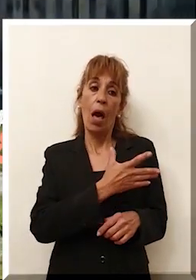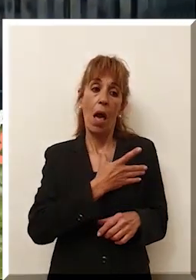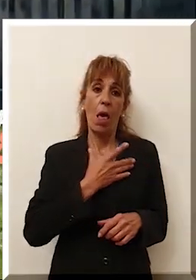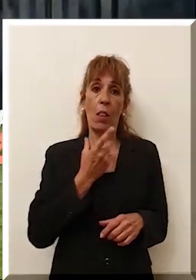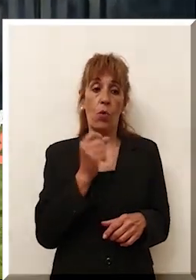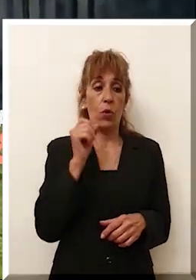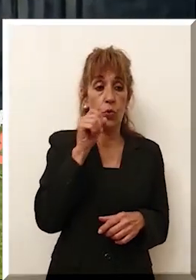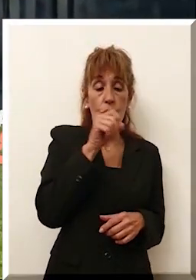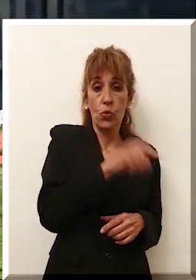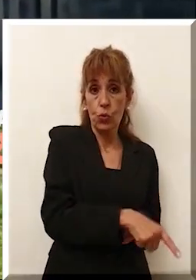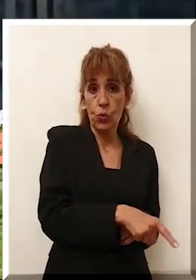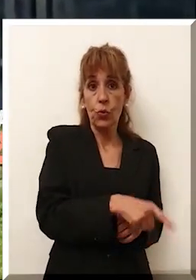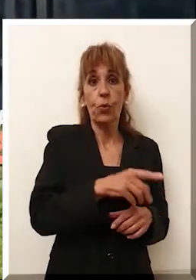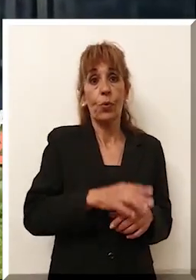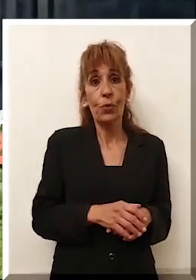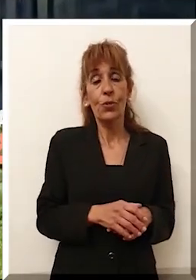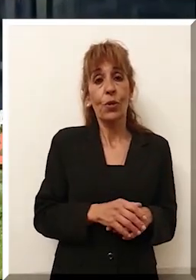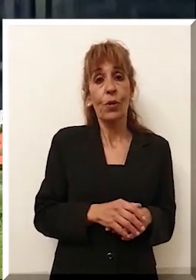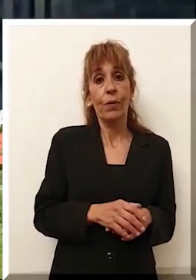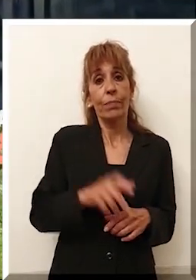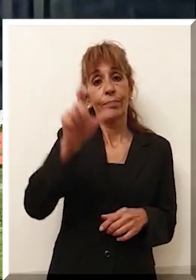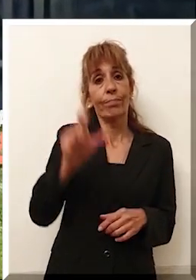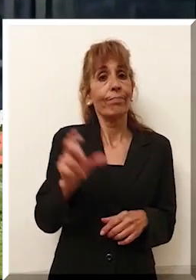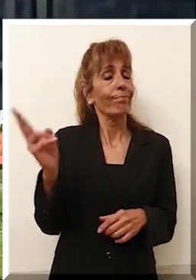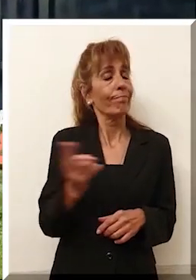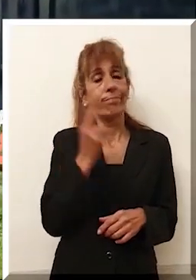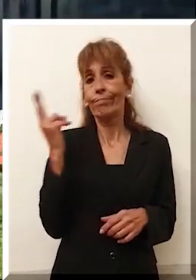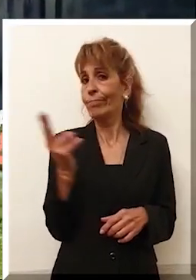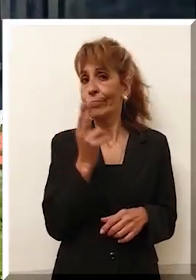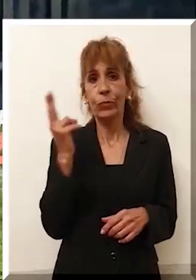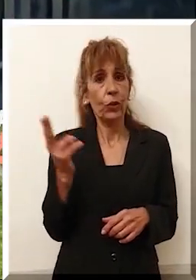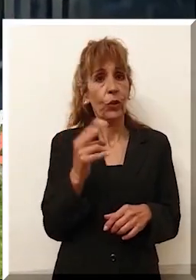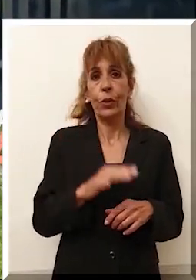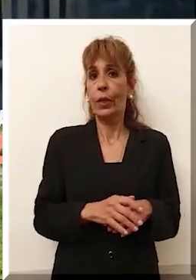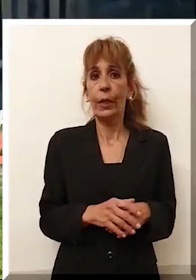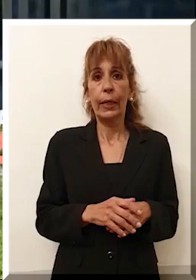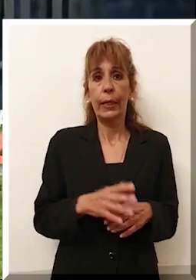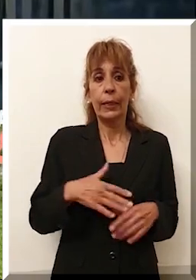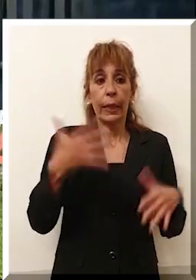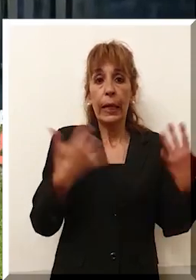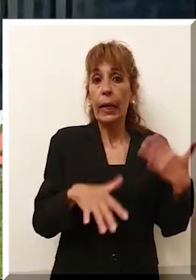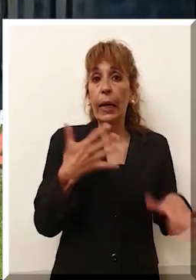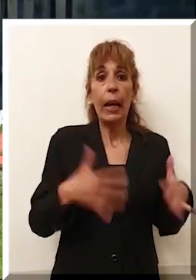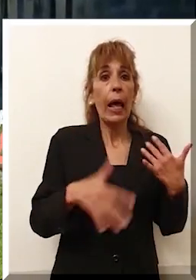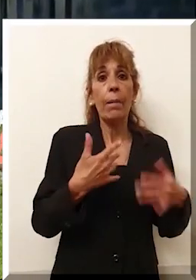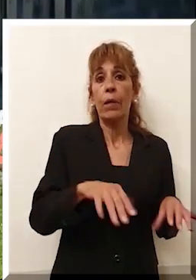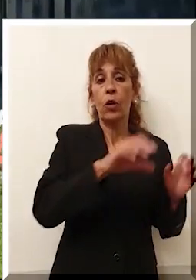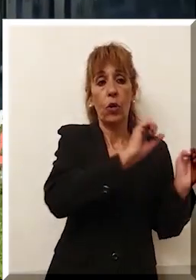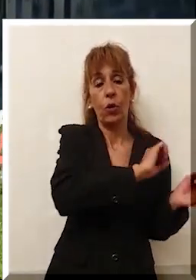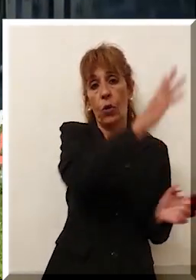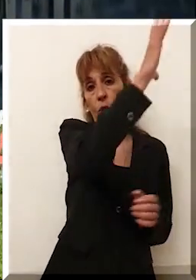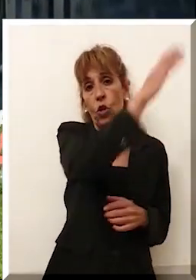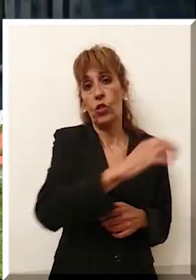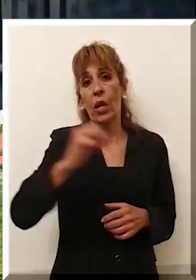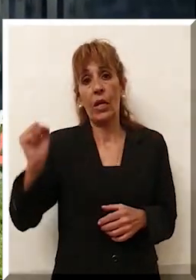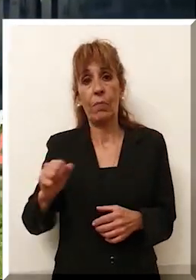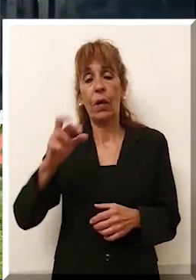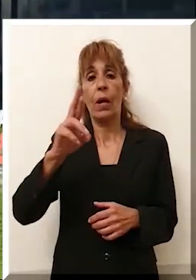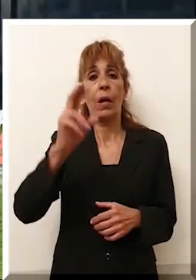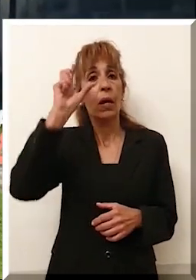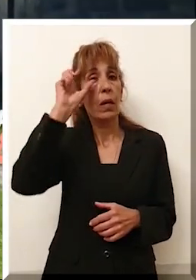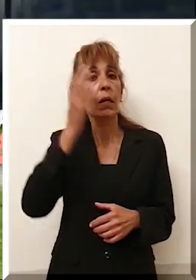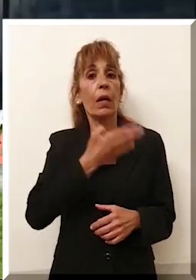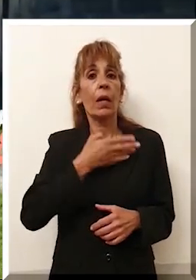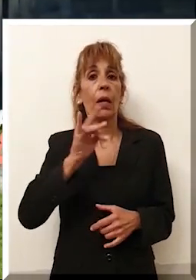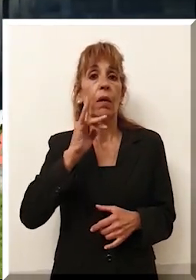su conviviente, la persona con la que él vivía, falleció. E inmediatamente fue traído al refugio.